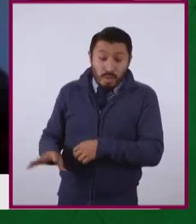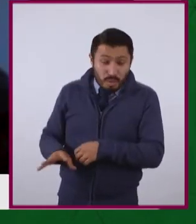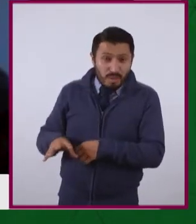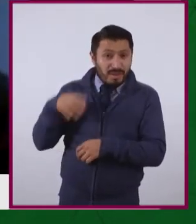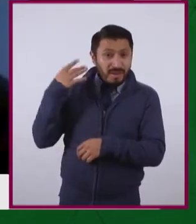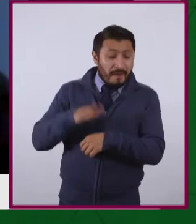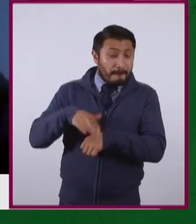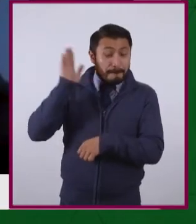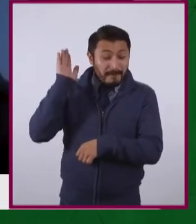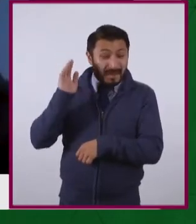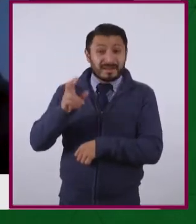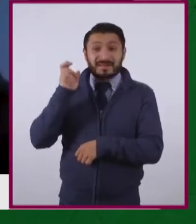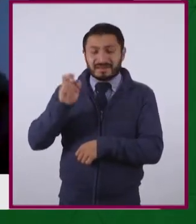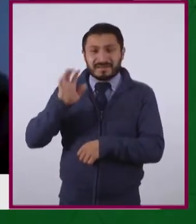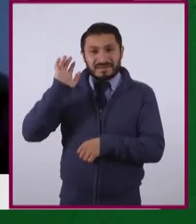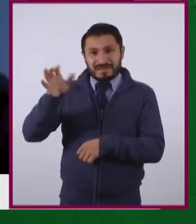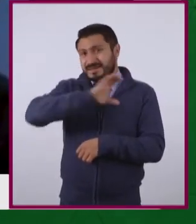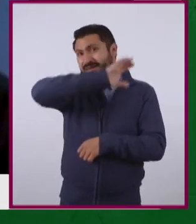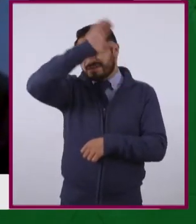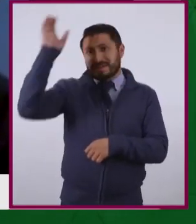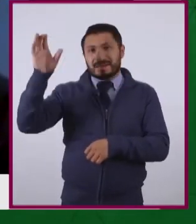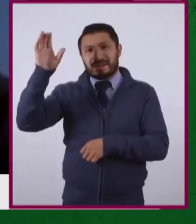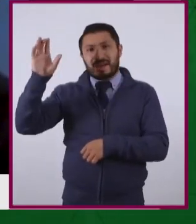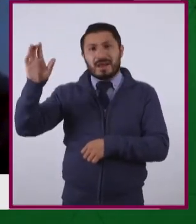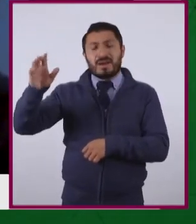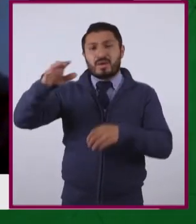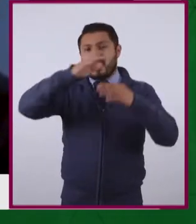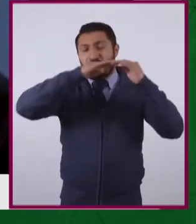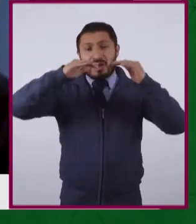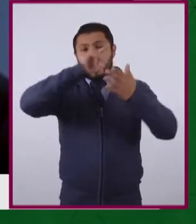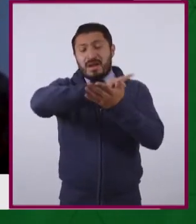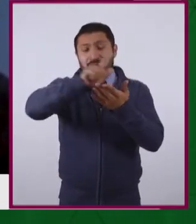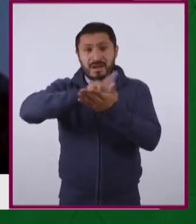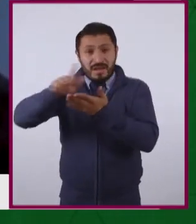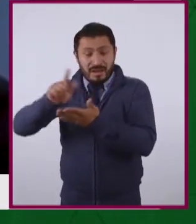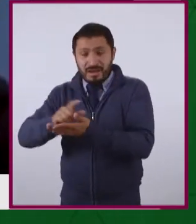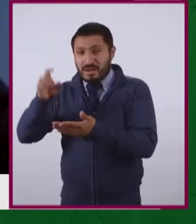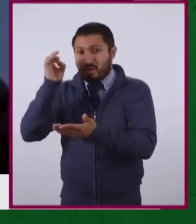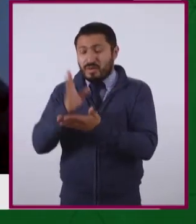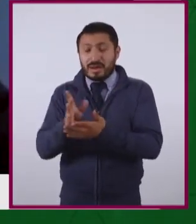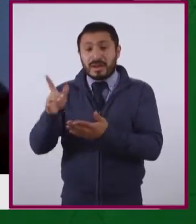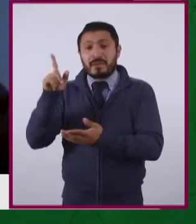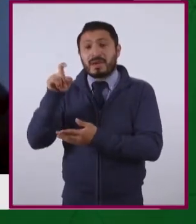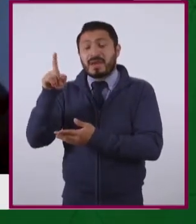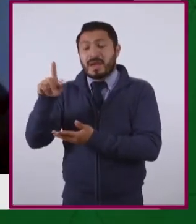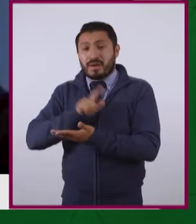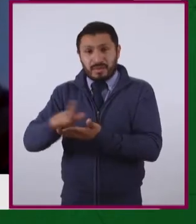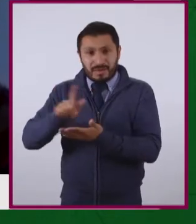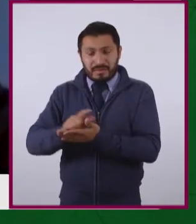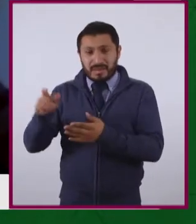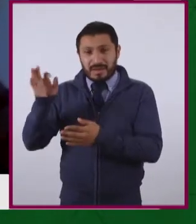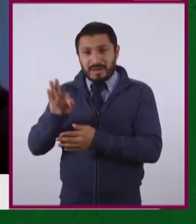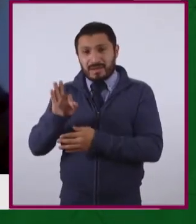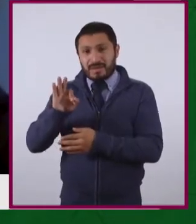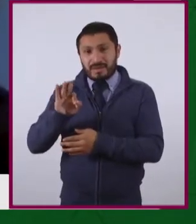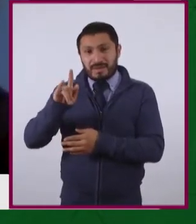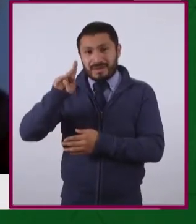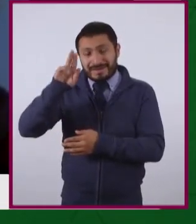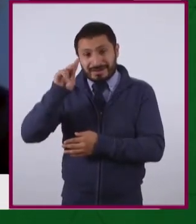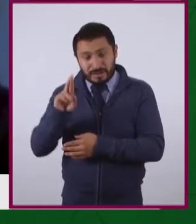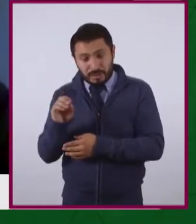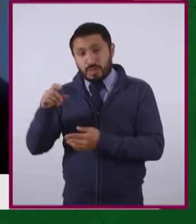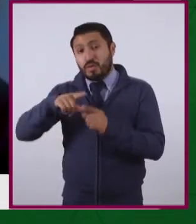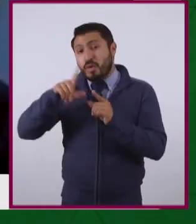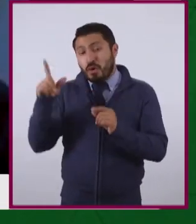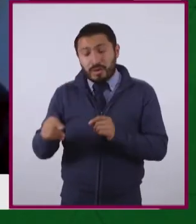vez que ya el cielo y el techo se limpió, ya solo va a pasar agua limpia. Pasa por un filtro de hojas y entra